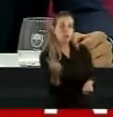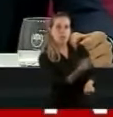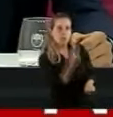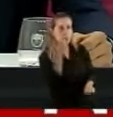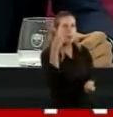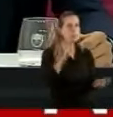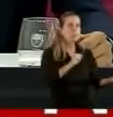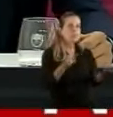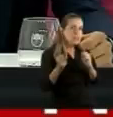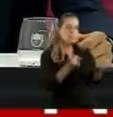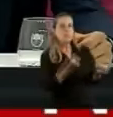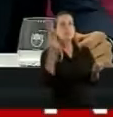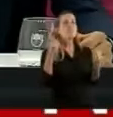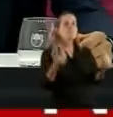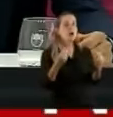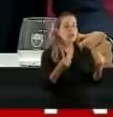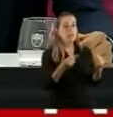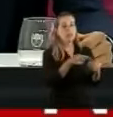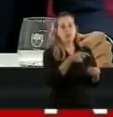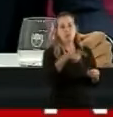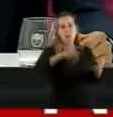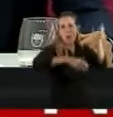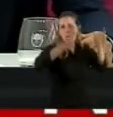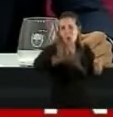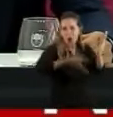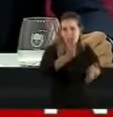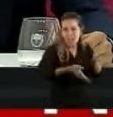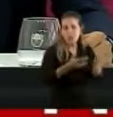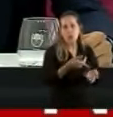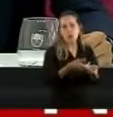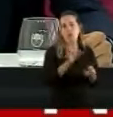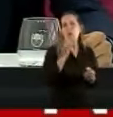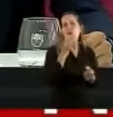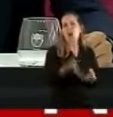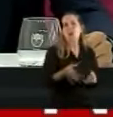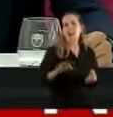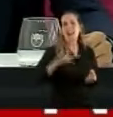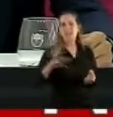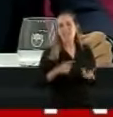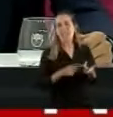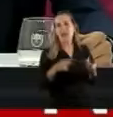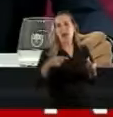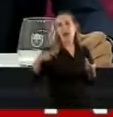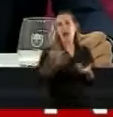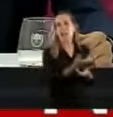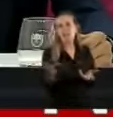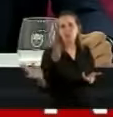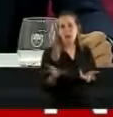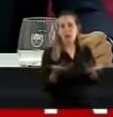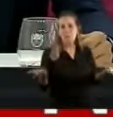estos violentos, que no tienen ningún amor por la vida, ni por nosotros, por la